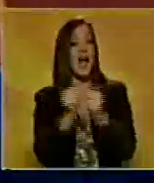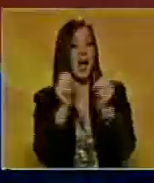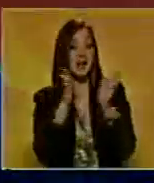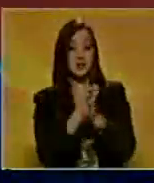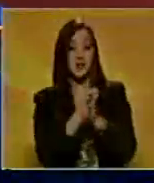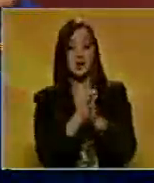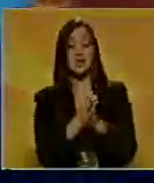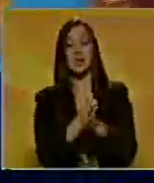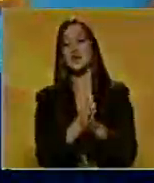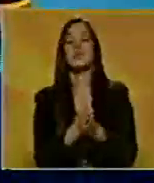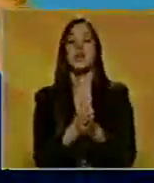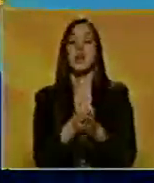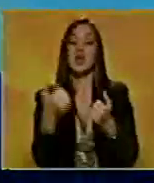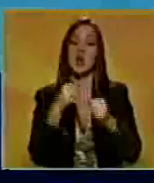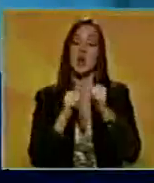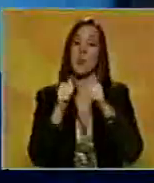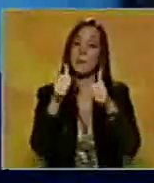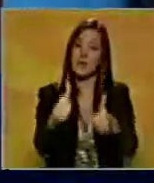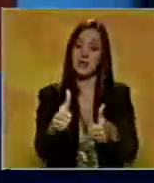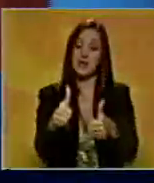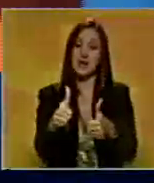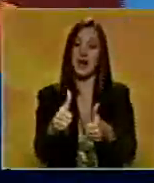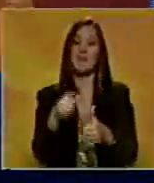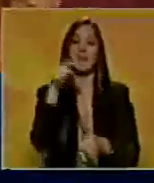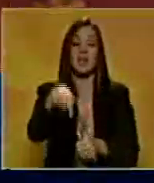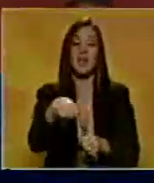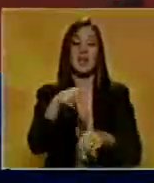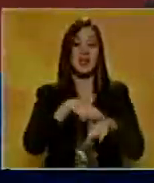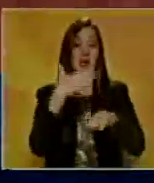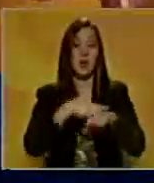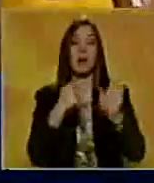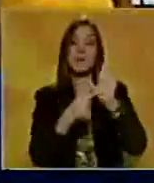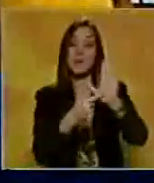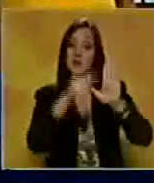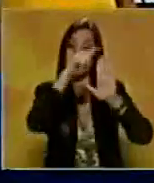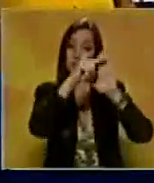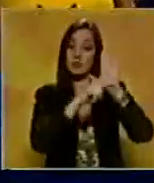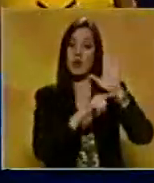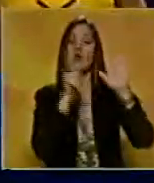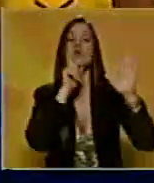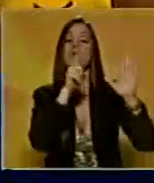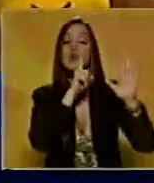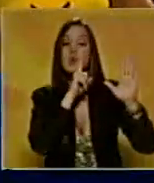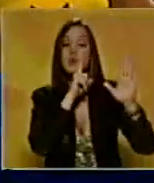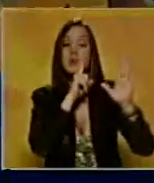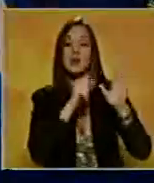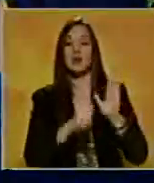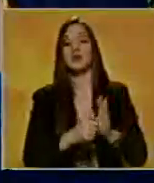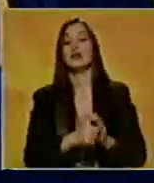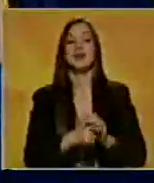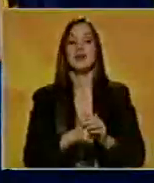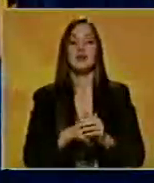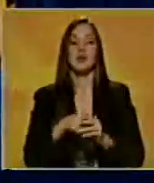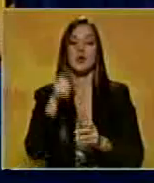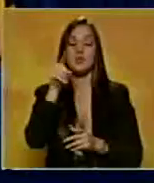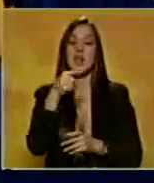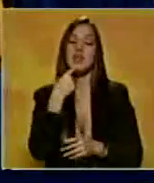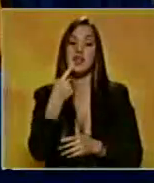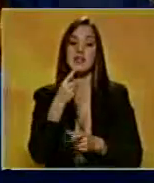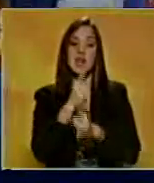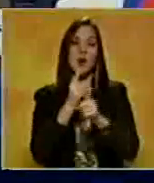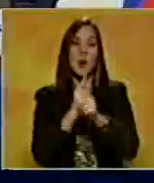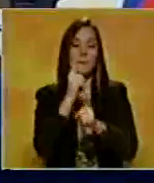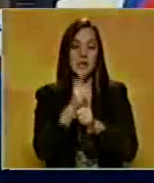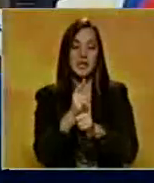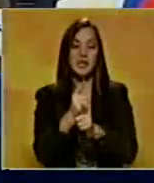como campeón defensor. El Acorazado Oriental presentó este jueves su plantilla enfocados en reeditar el cetro. Marinos debutará ante Gaiteros del